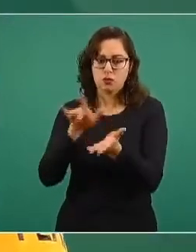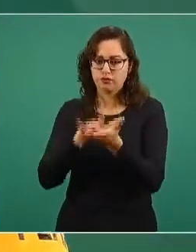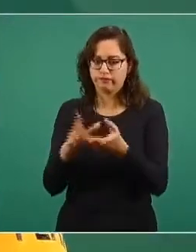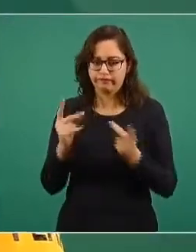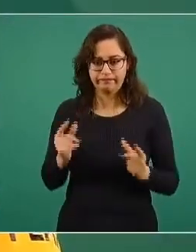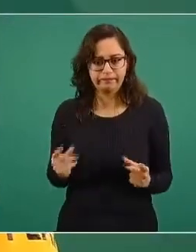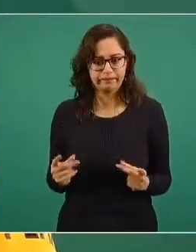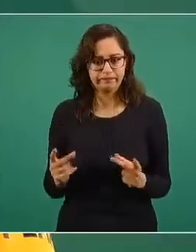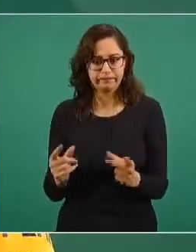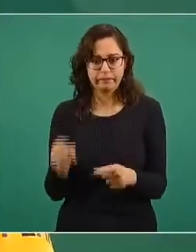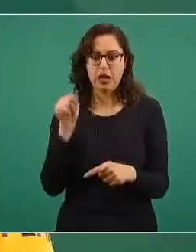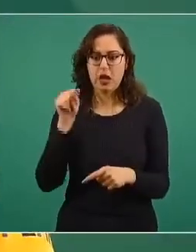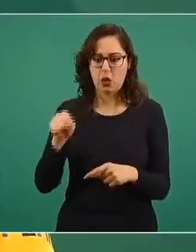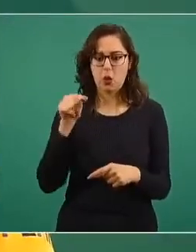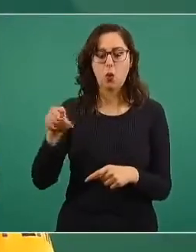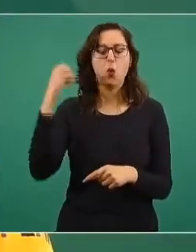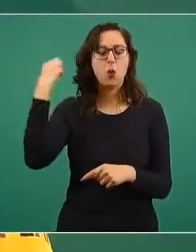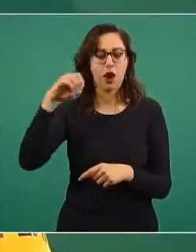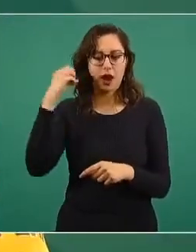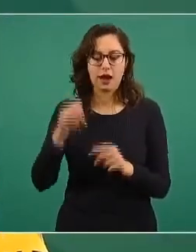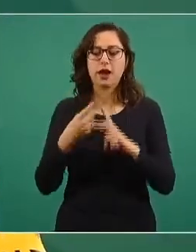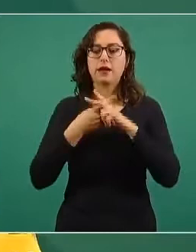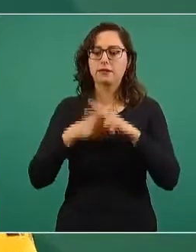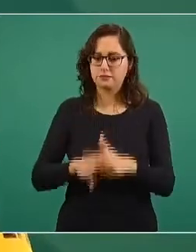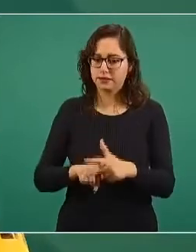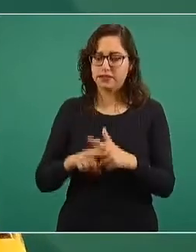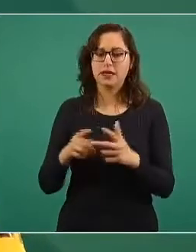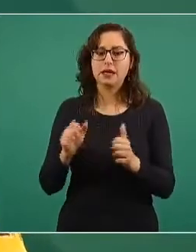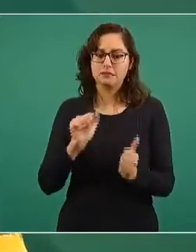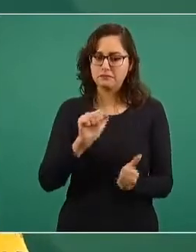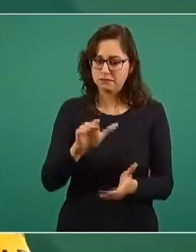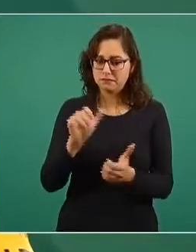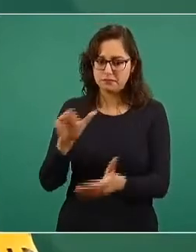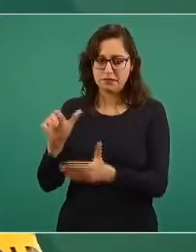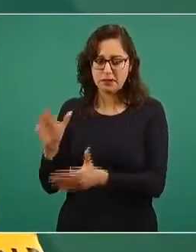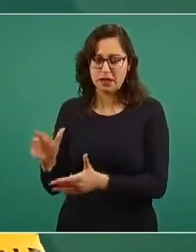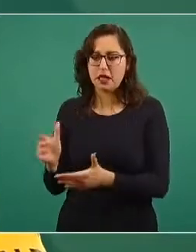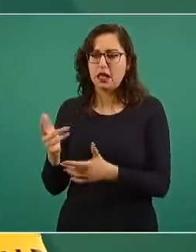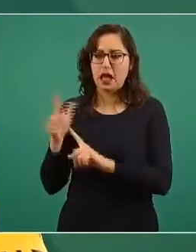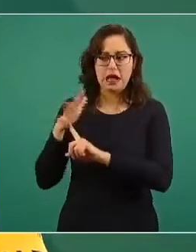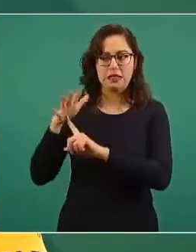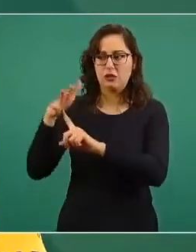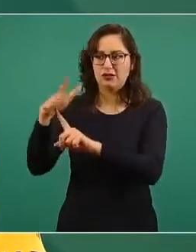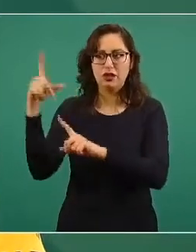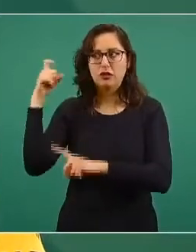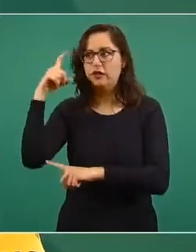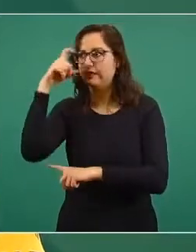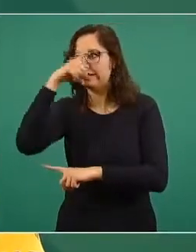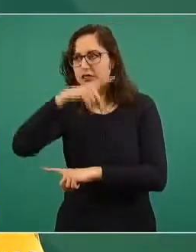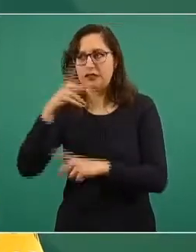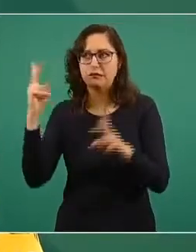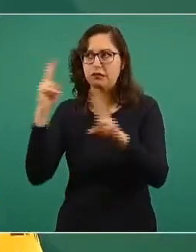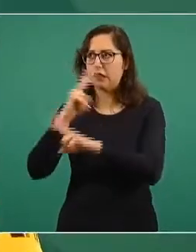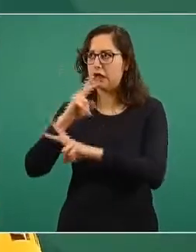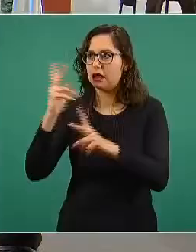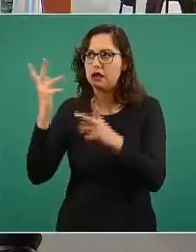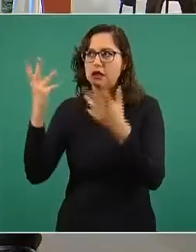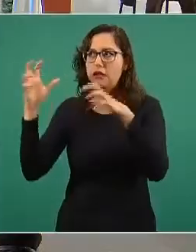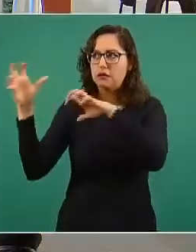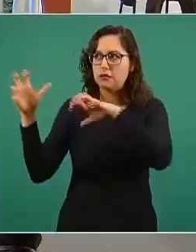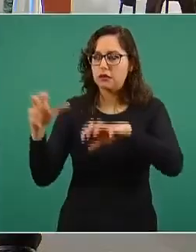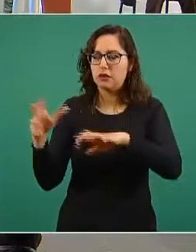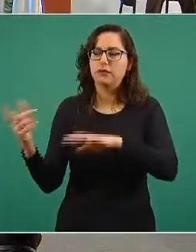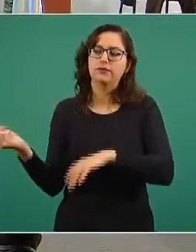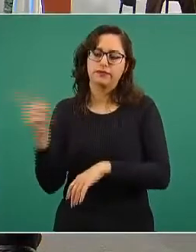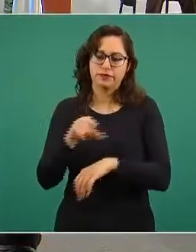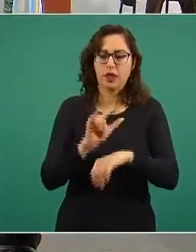esfuerzo ahí en el estado y realizar a través de avión la entrega a los hospitales de Puerto Escondido